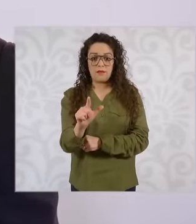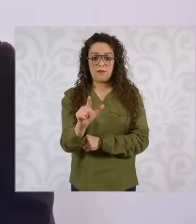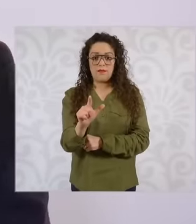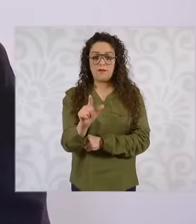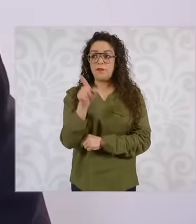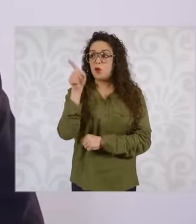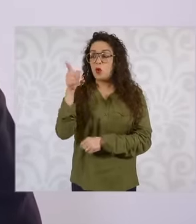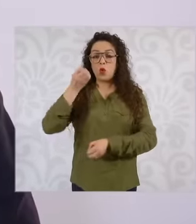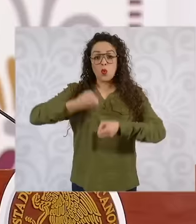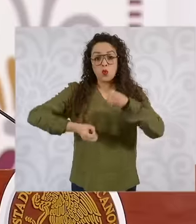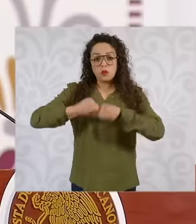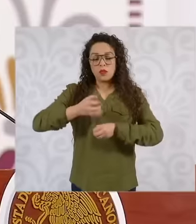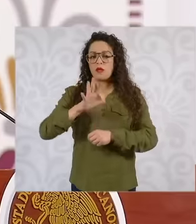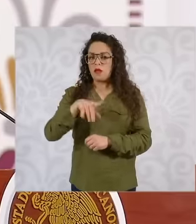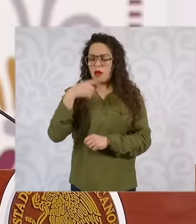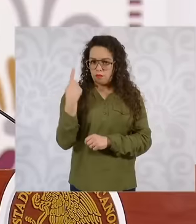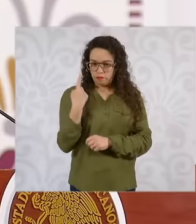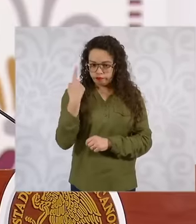juzgado ordenado